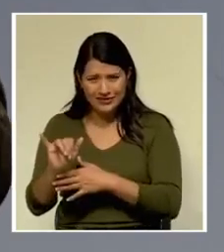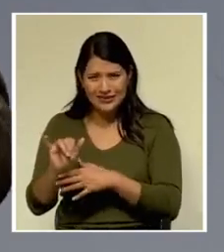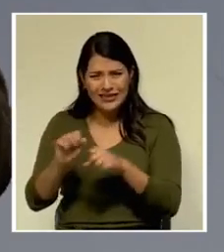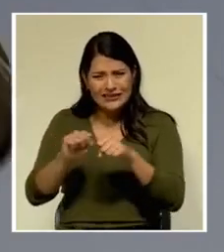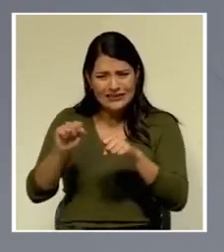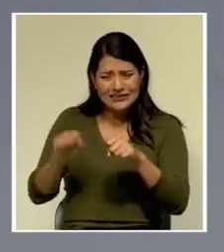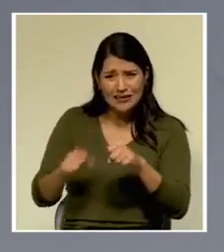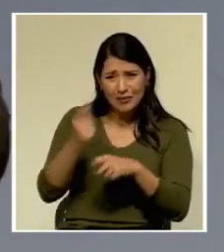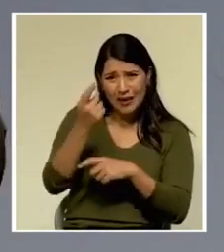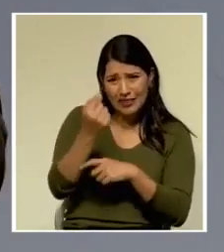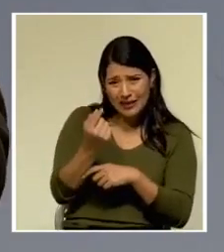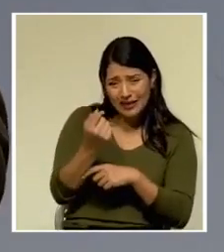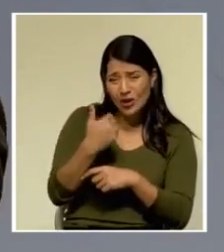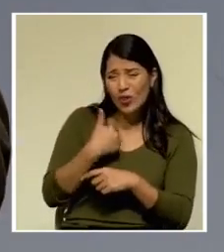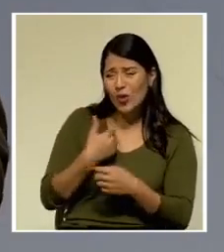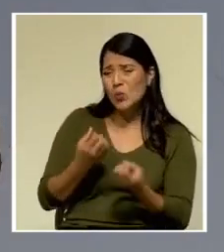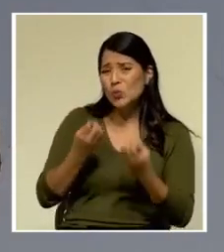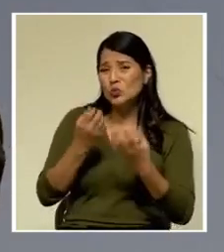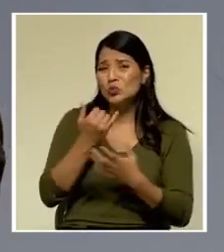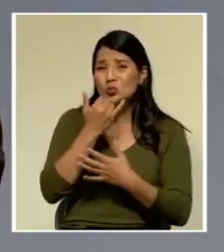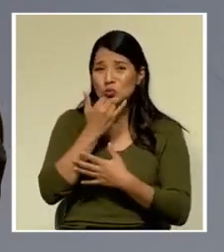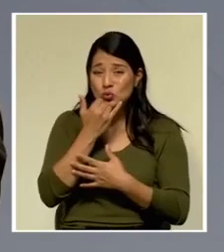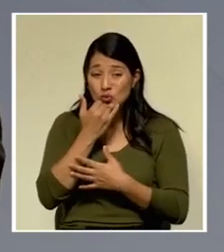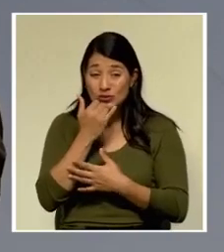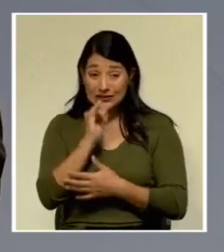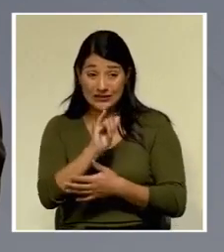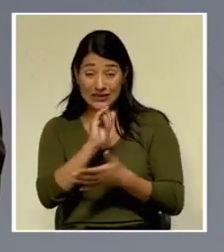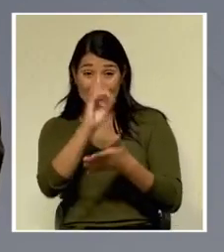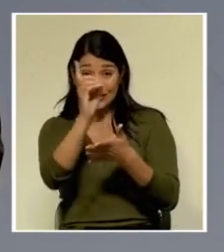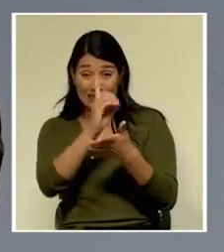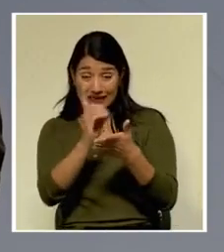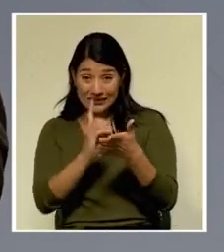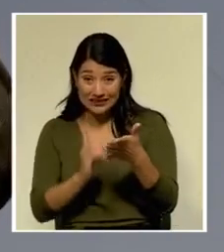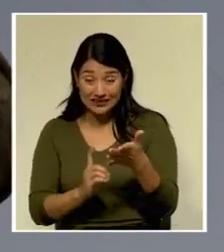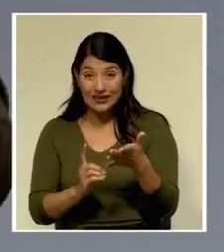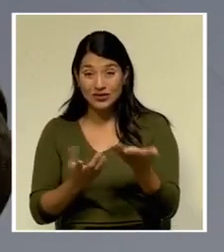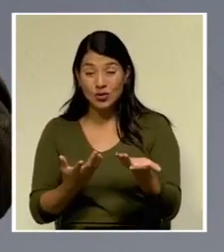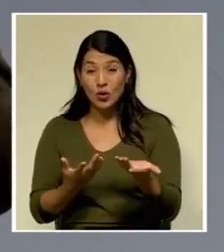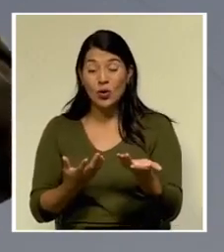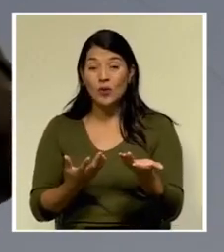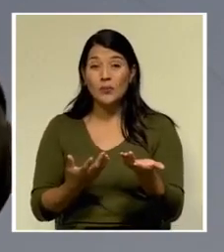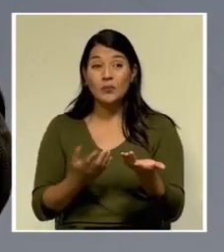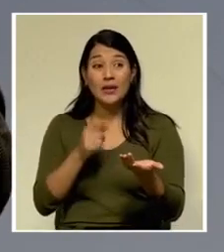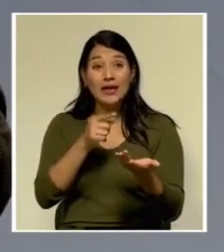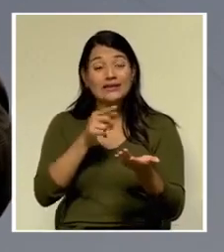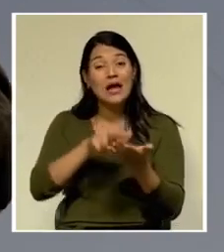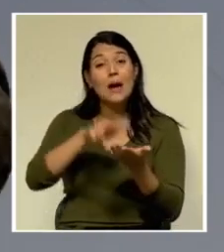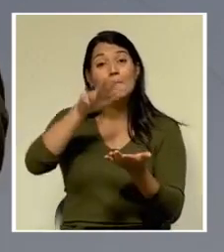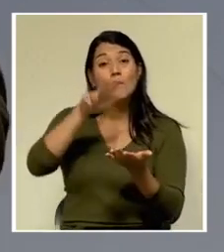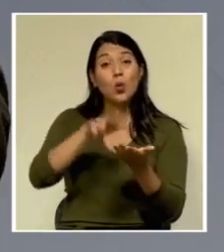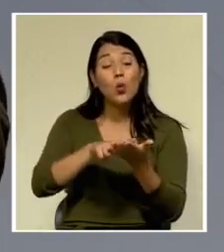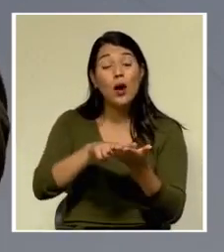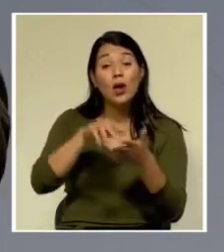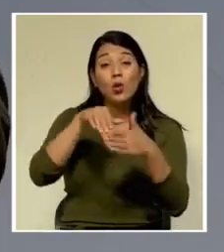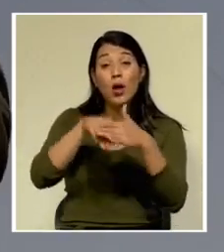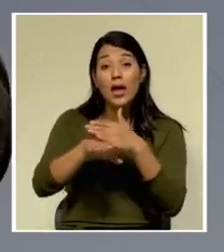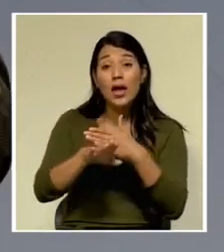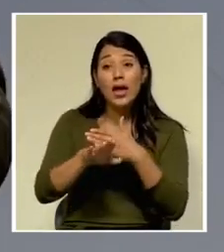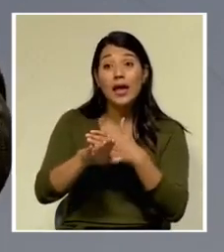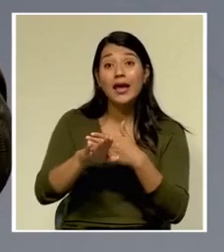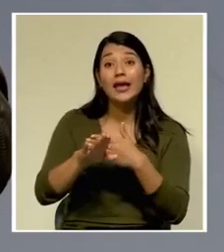que tiene ese diseño institucional y normativo del financiamiento fue aprobado en la época